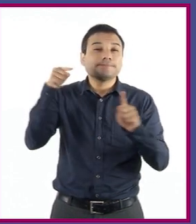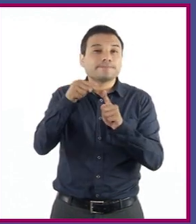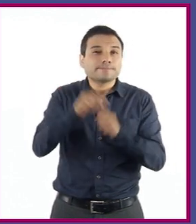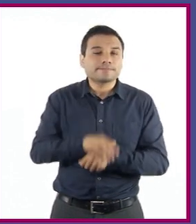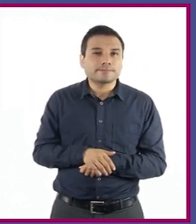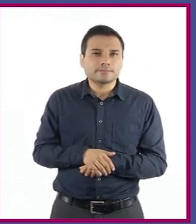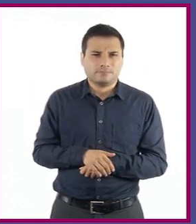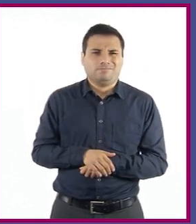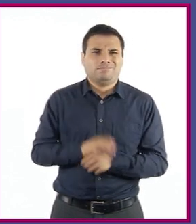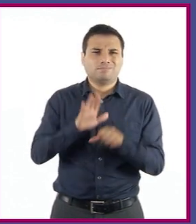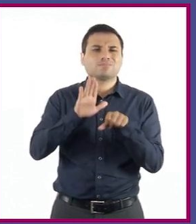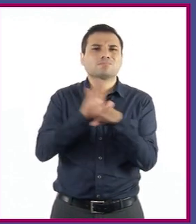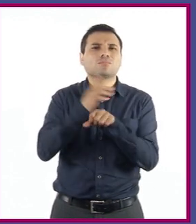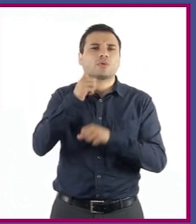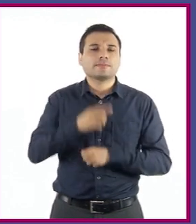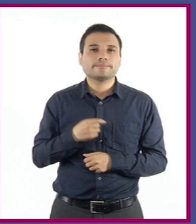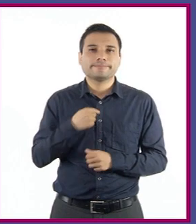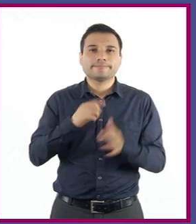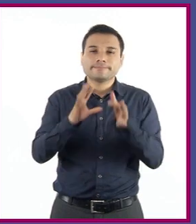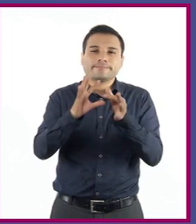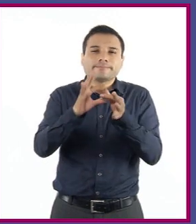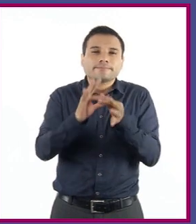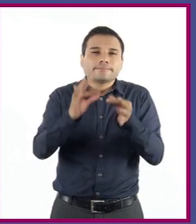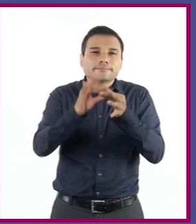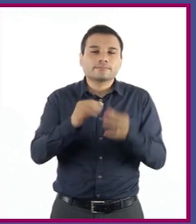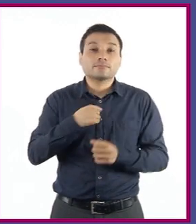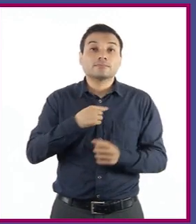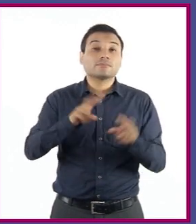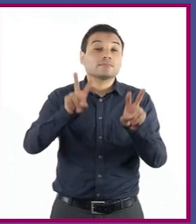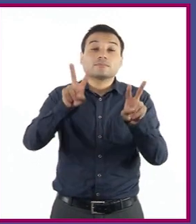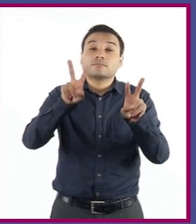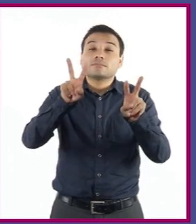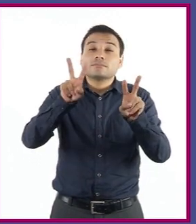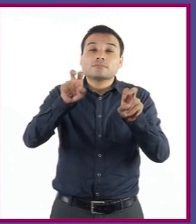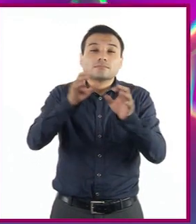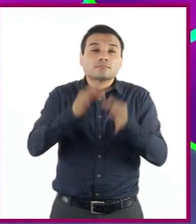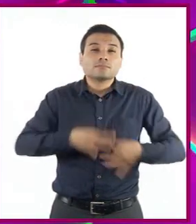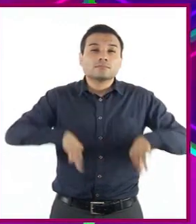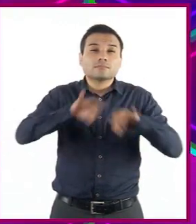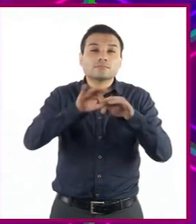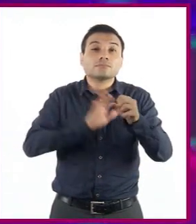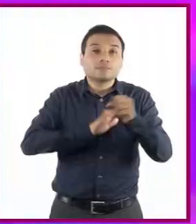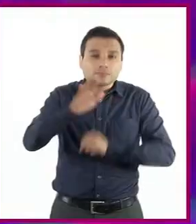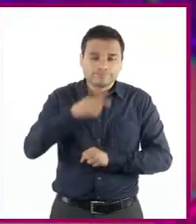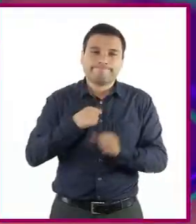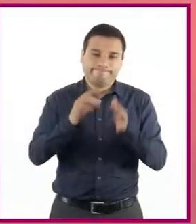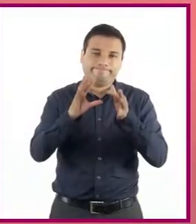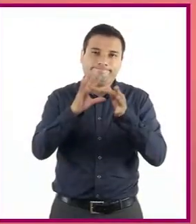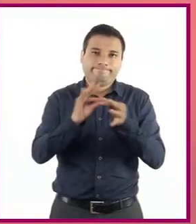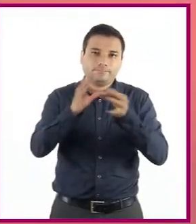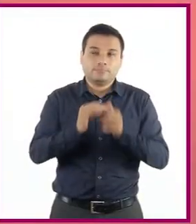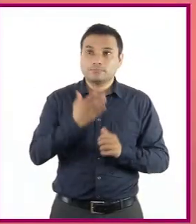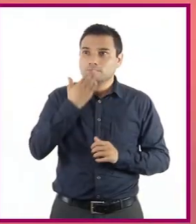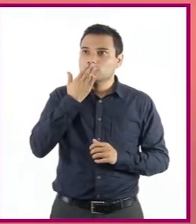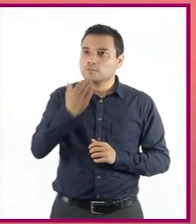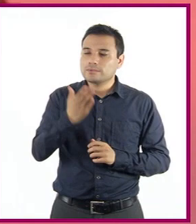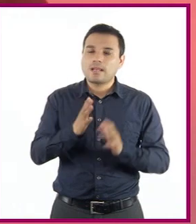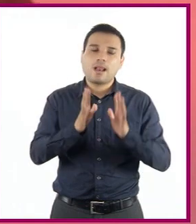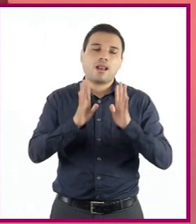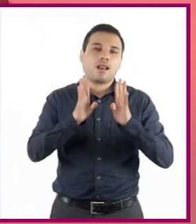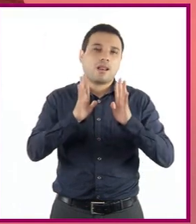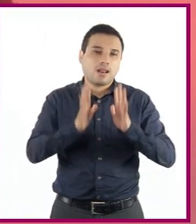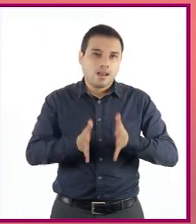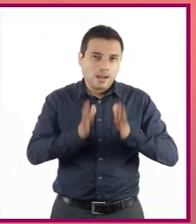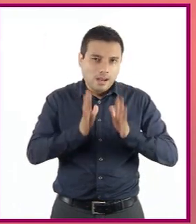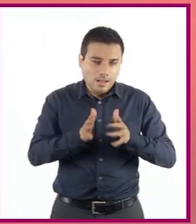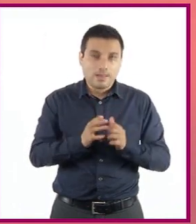para señalar de manera concreta cuál es el asunto primordial de la carta. Muy bien, profesora. Es importante